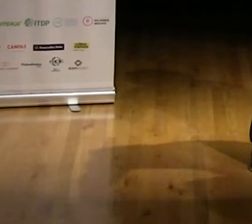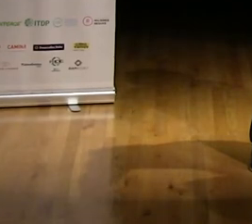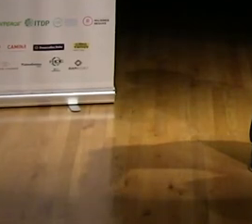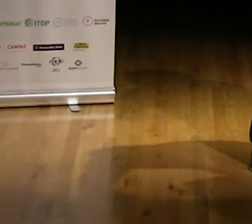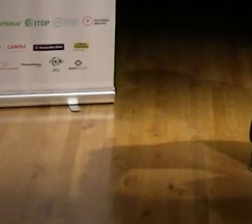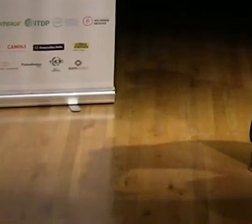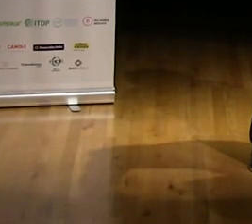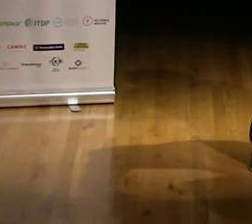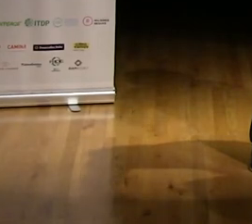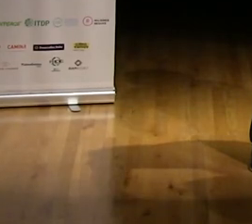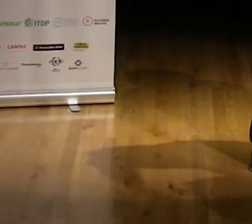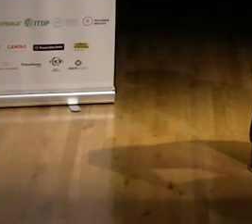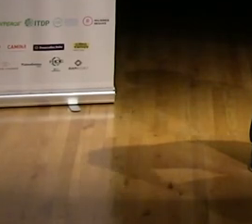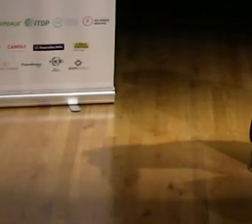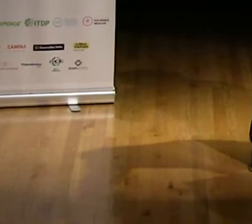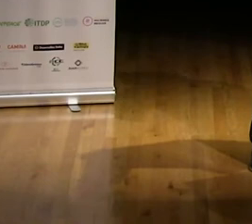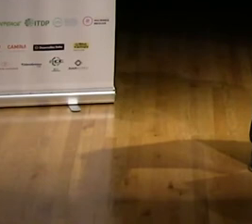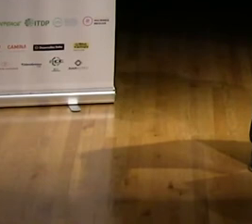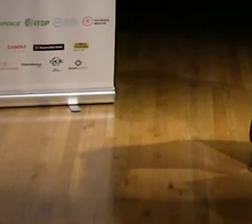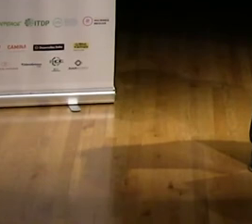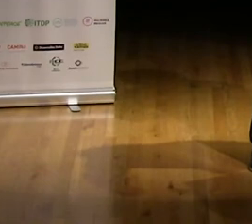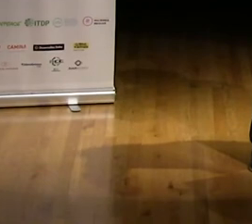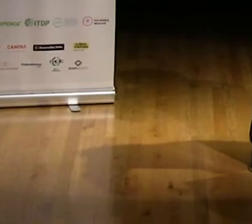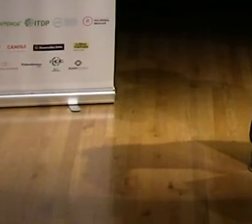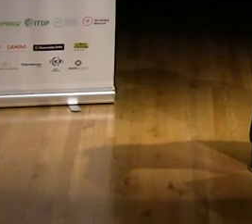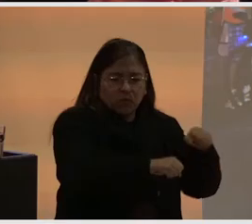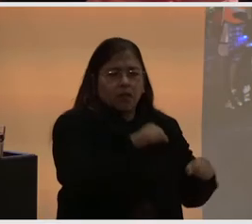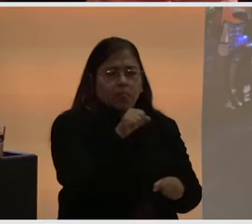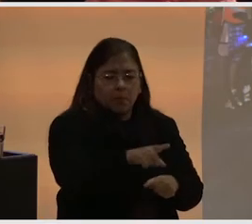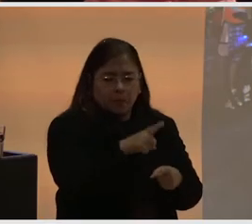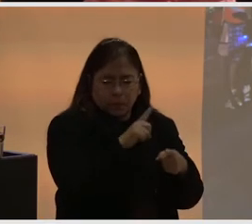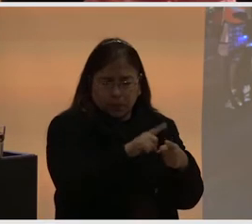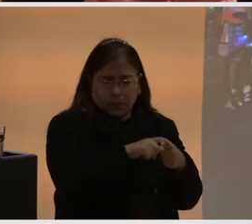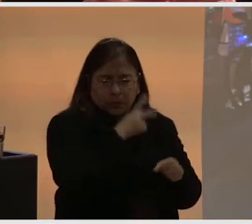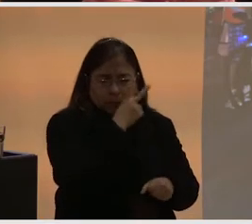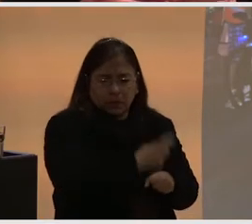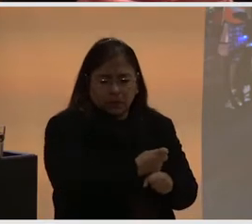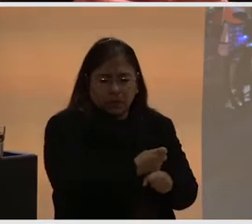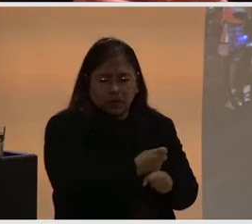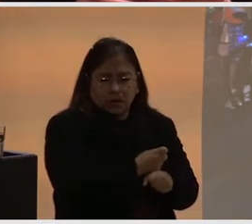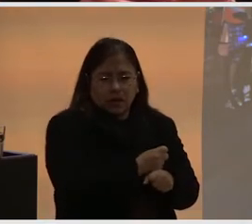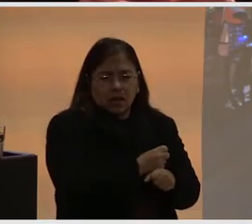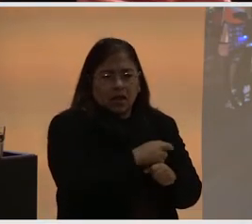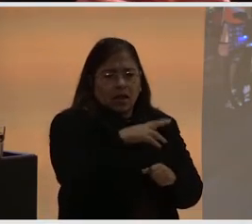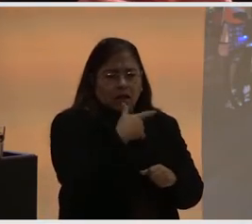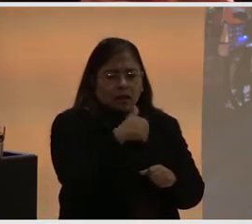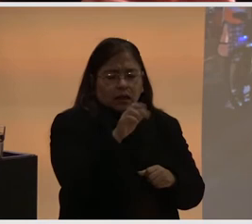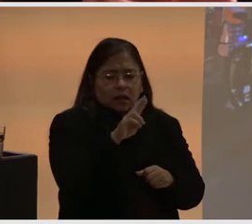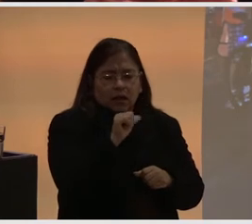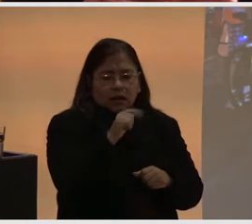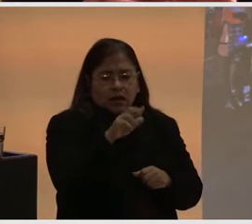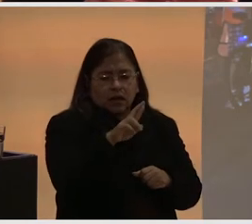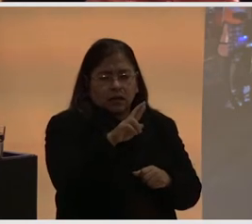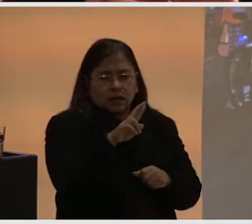jerarquía esta que se habla de la movilidad sustentable en primer lugar los peatones no el artículo 2 dice la jerarquía en el espacio